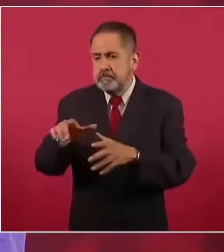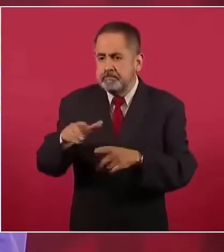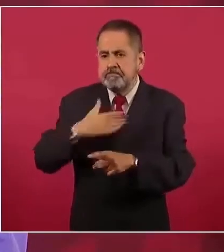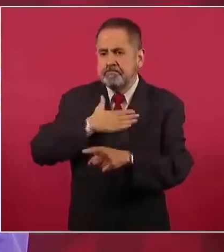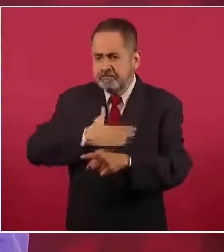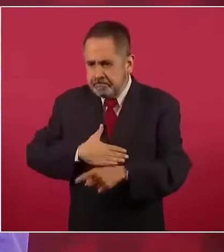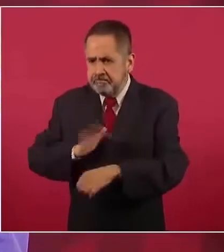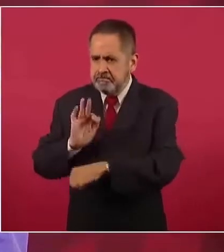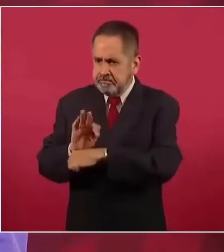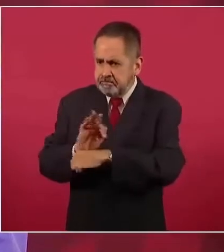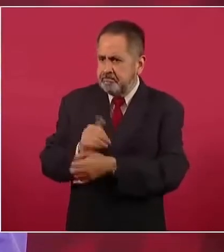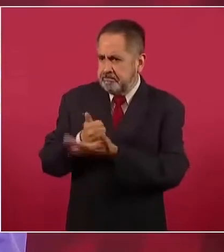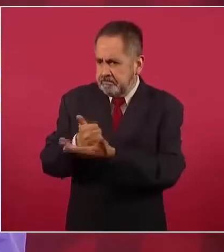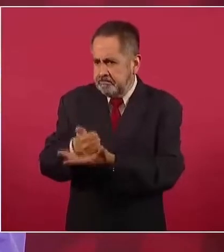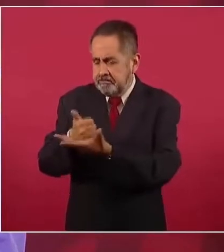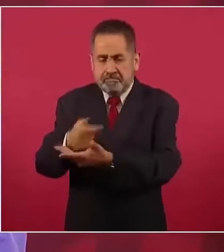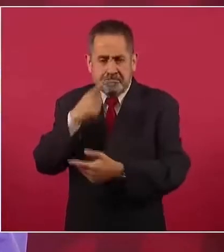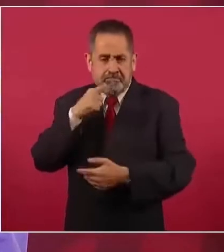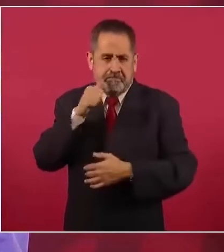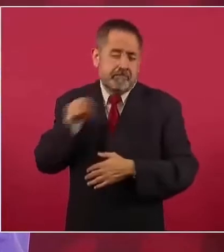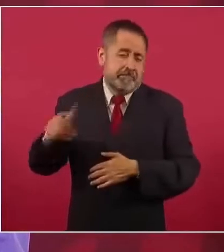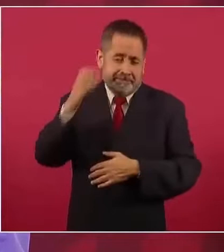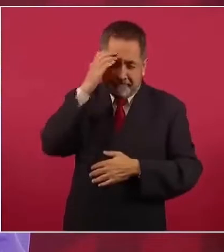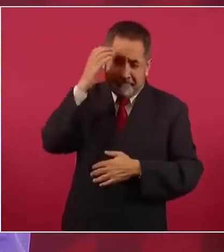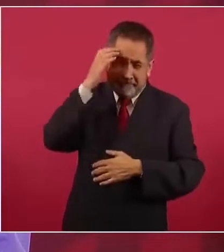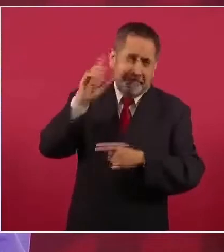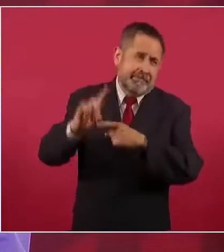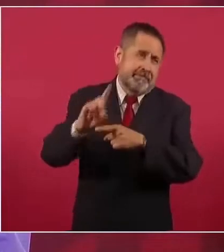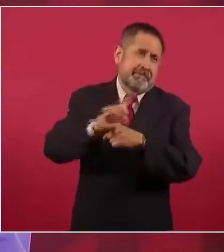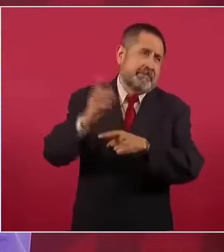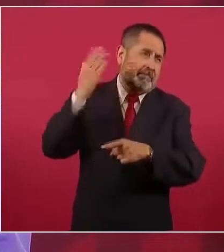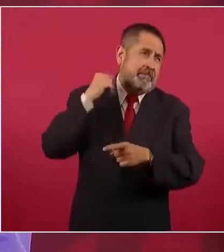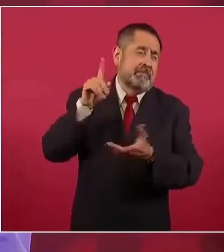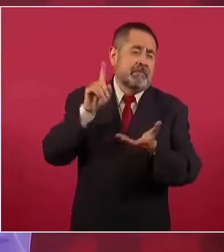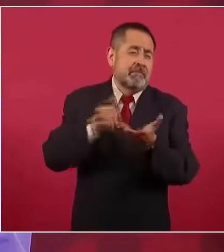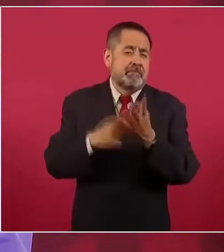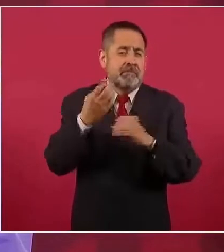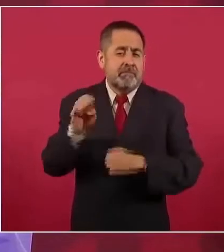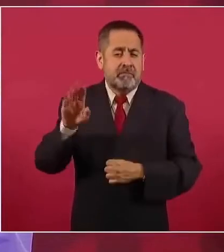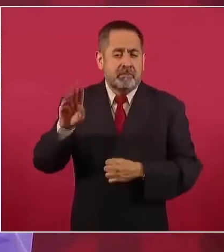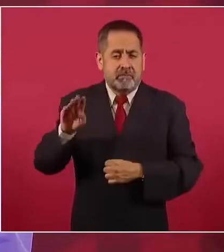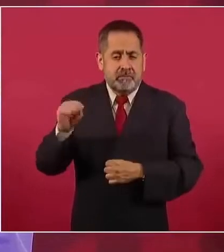justas. Nos conocemos desde 1994. conocemos 1994.